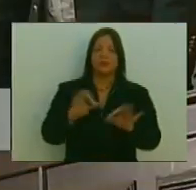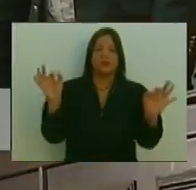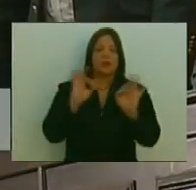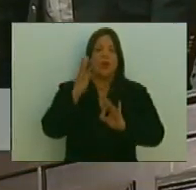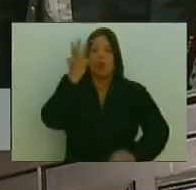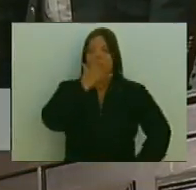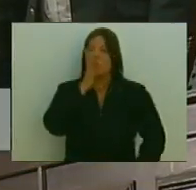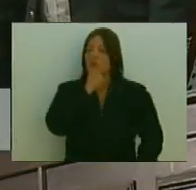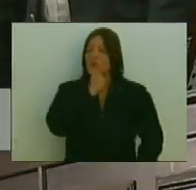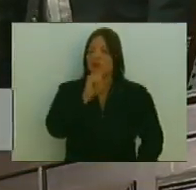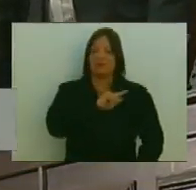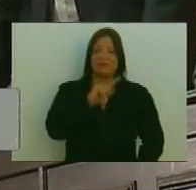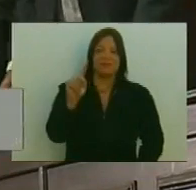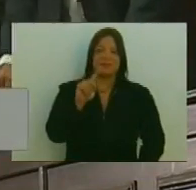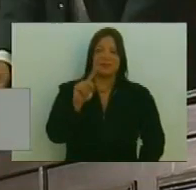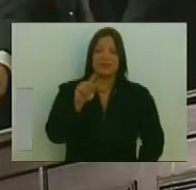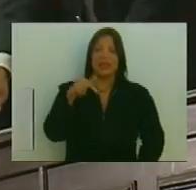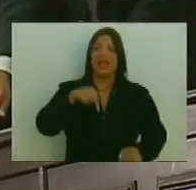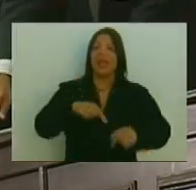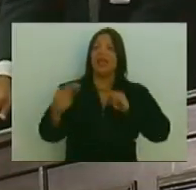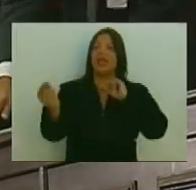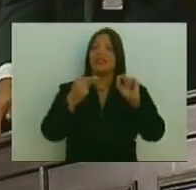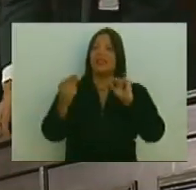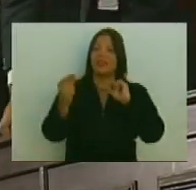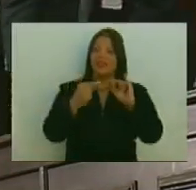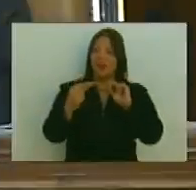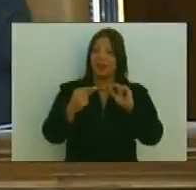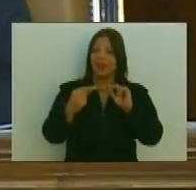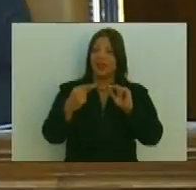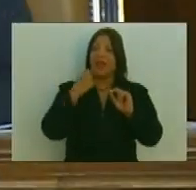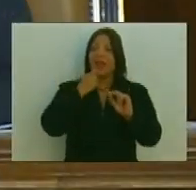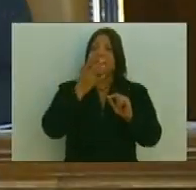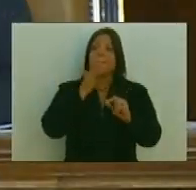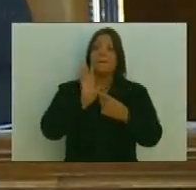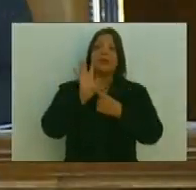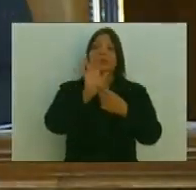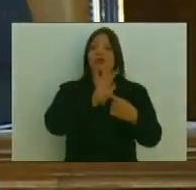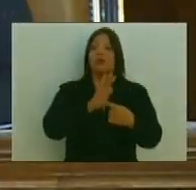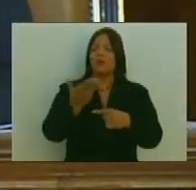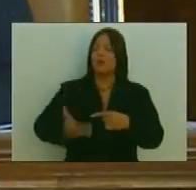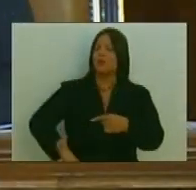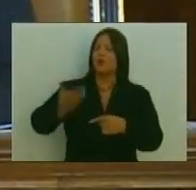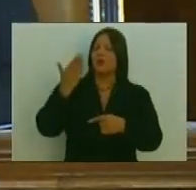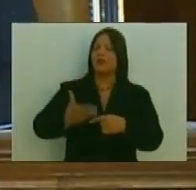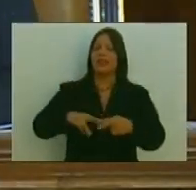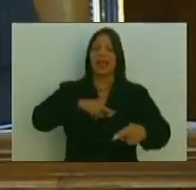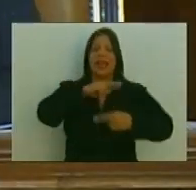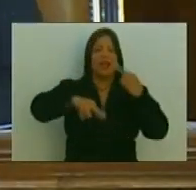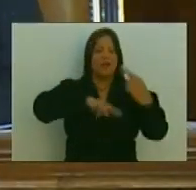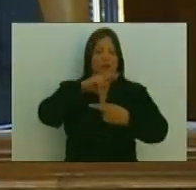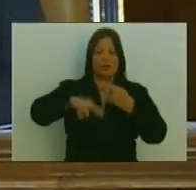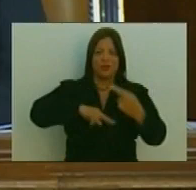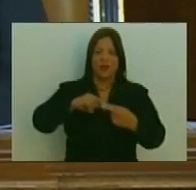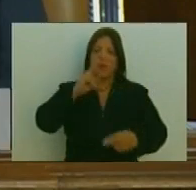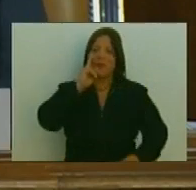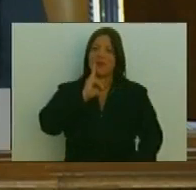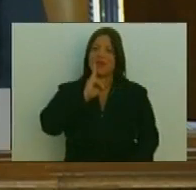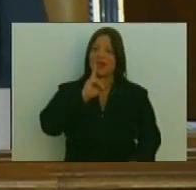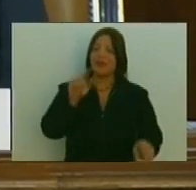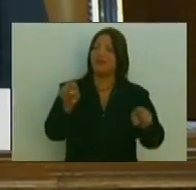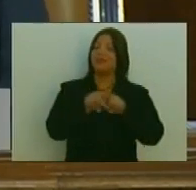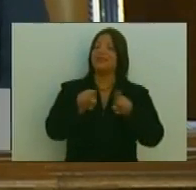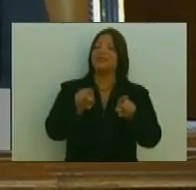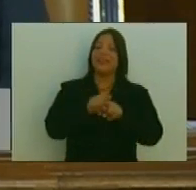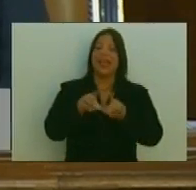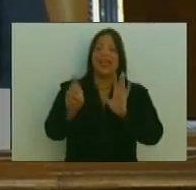en afirmar que este debate es expresión de uno de los pilares fundamentales de la Revolución Bolivariana, como lo es